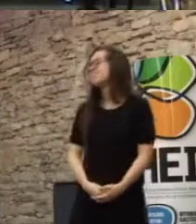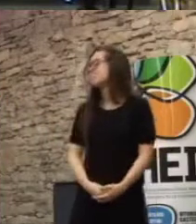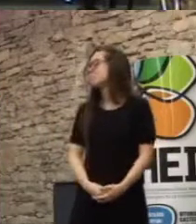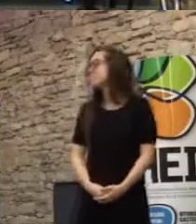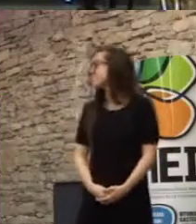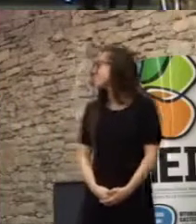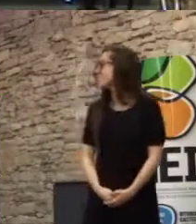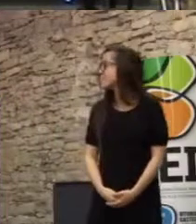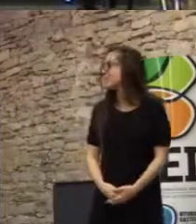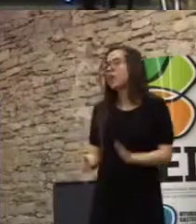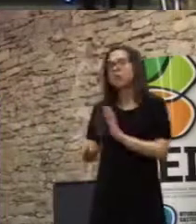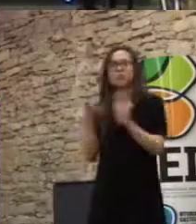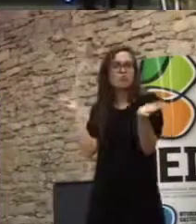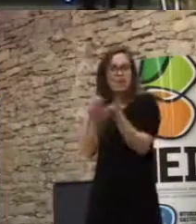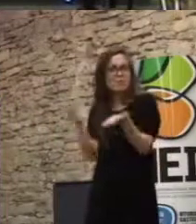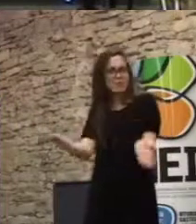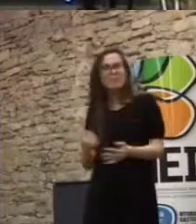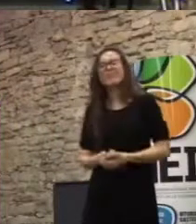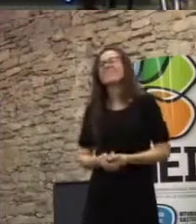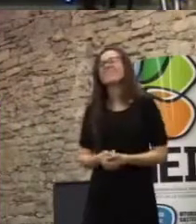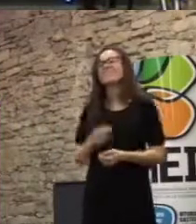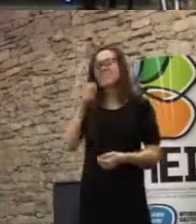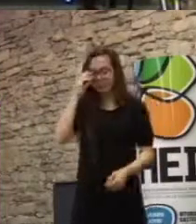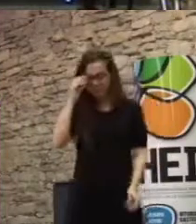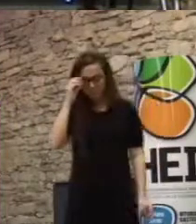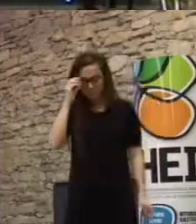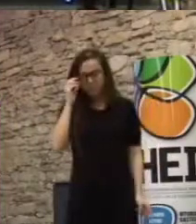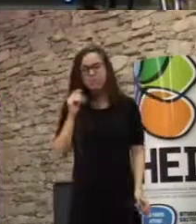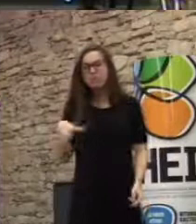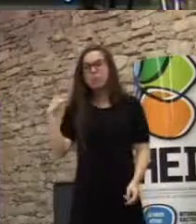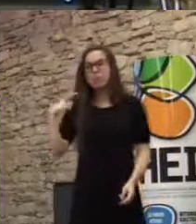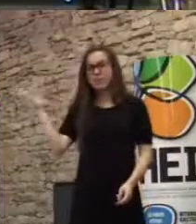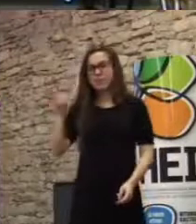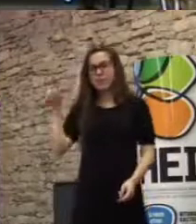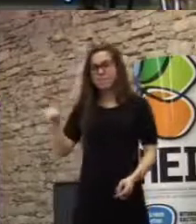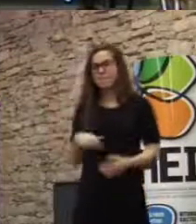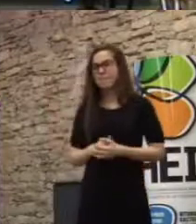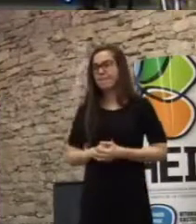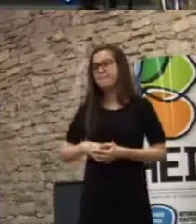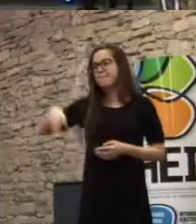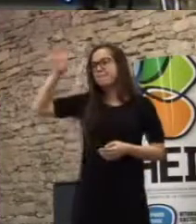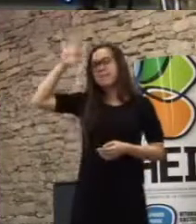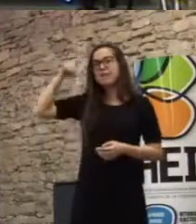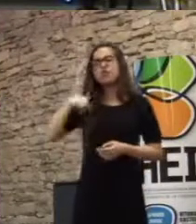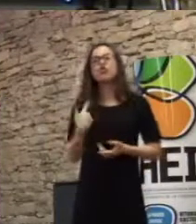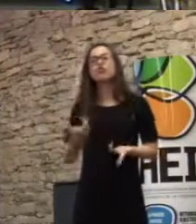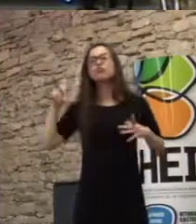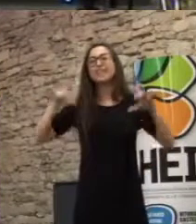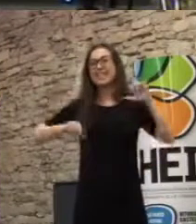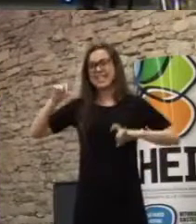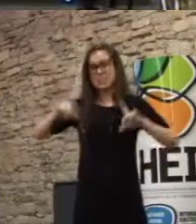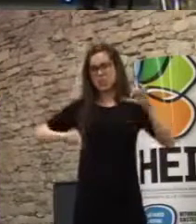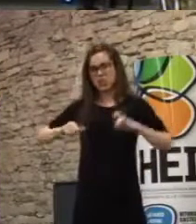porque es rápido y responde por favor aquí 3 imaginaros que yo soy yo soy kinestésico entonces